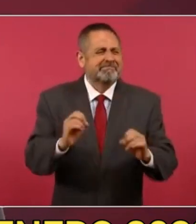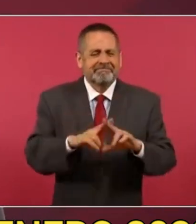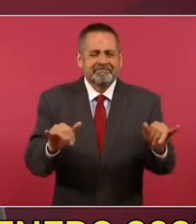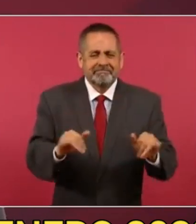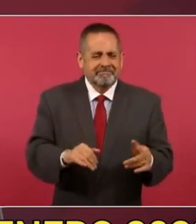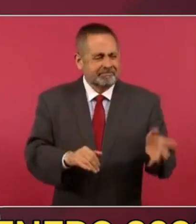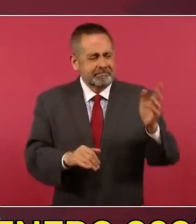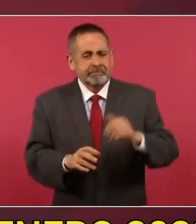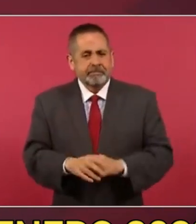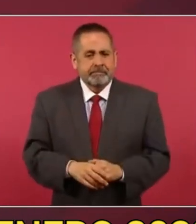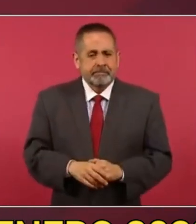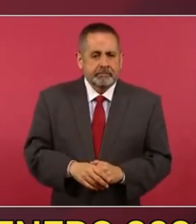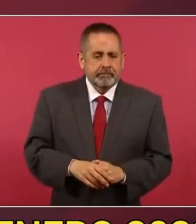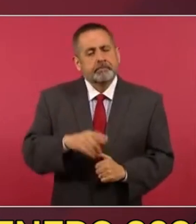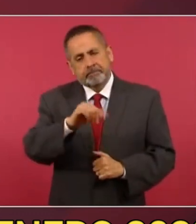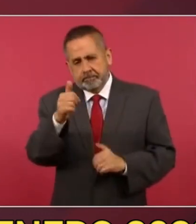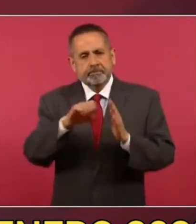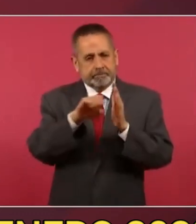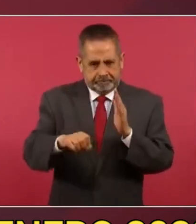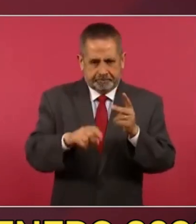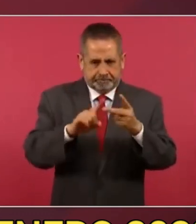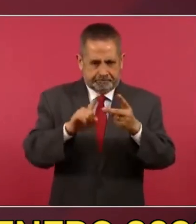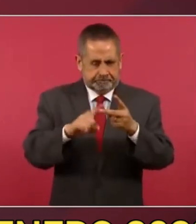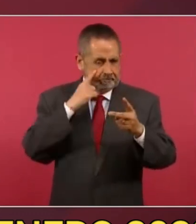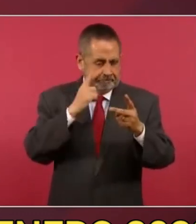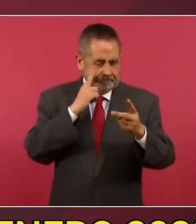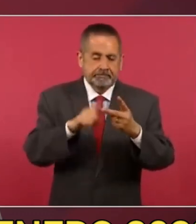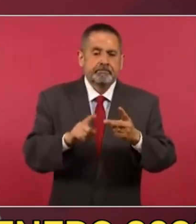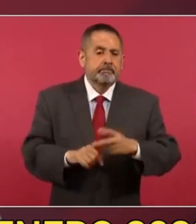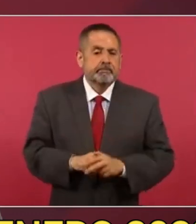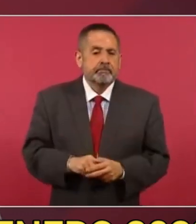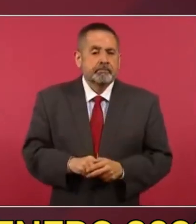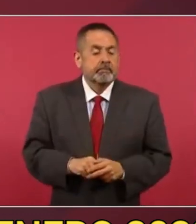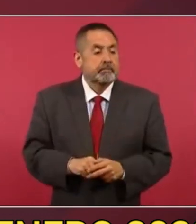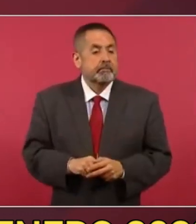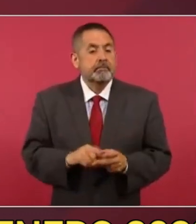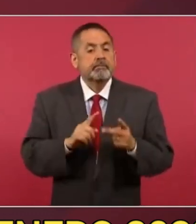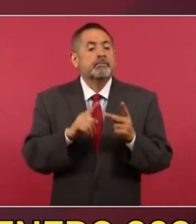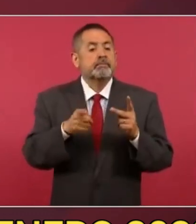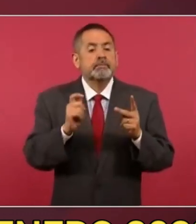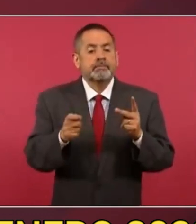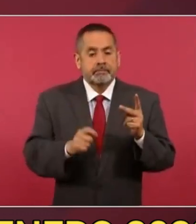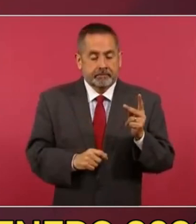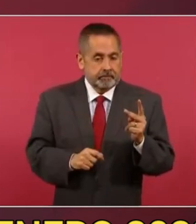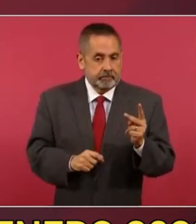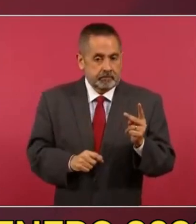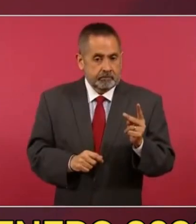nada. Pero les voy a poner otro ejemplo. Ya se detuvo